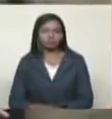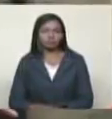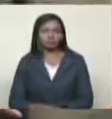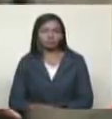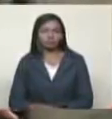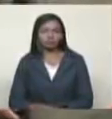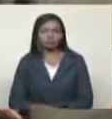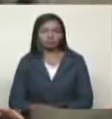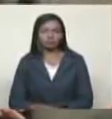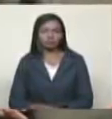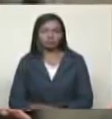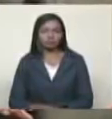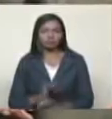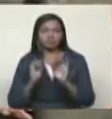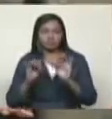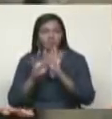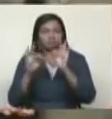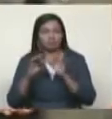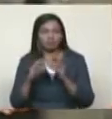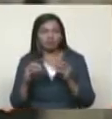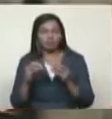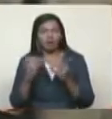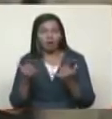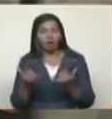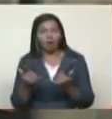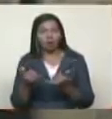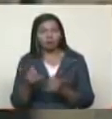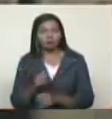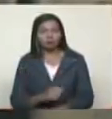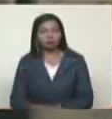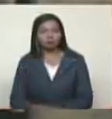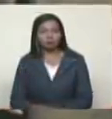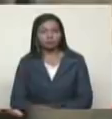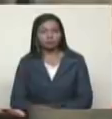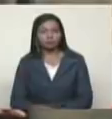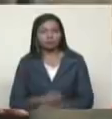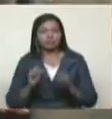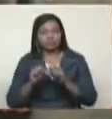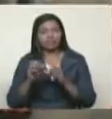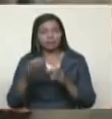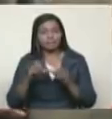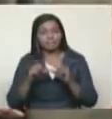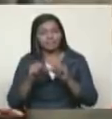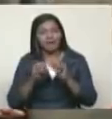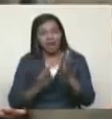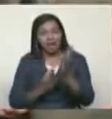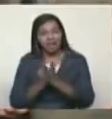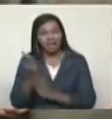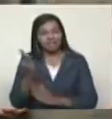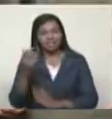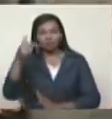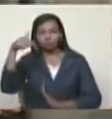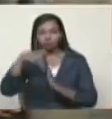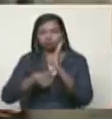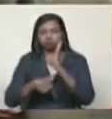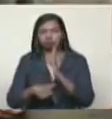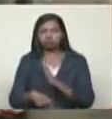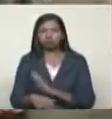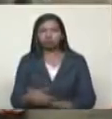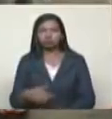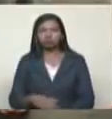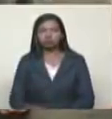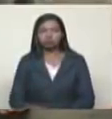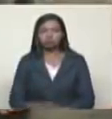De manera que el mensaje es de mantener la lealtad profunda,